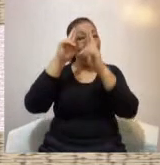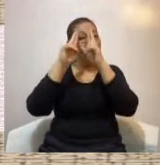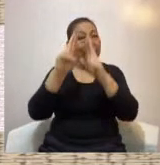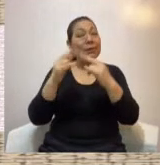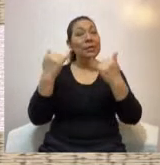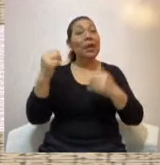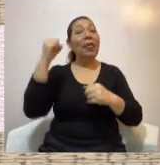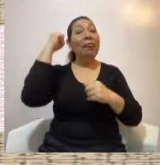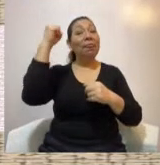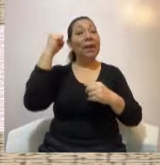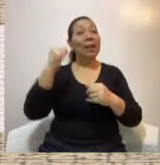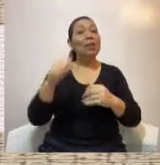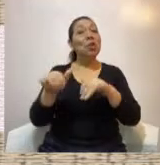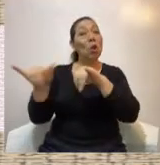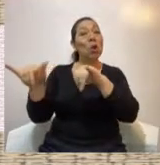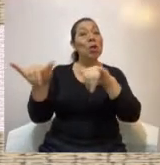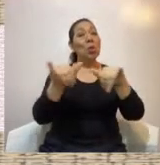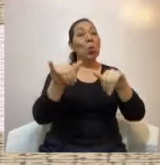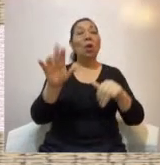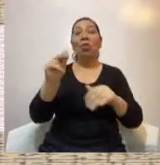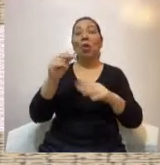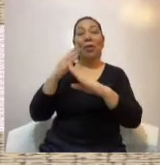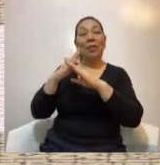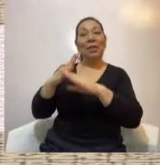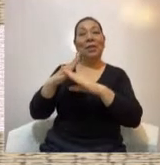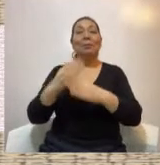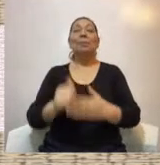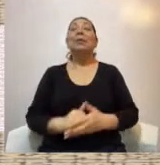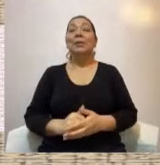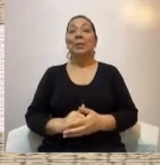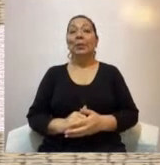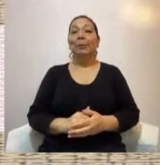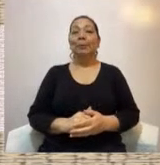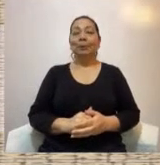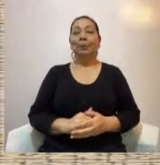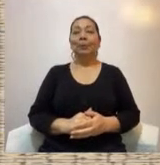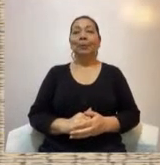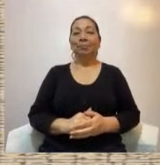una vulneración de este derecho, ¿no? Que es el de la igualdad y la no discriminación.